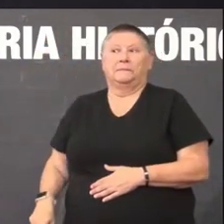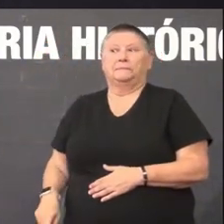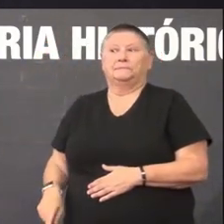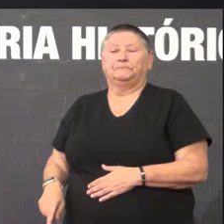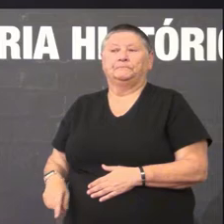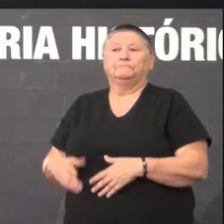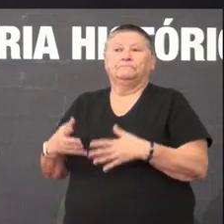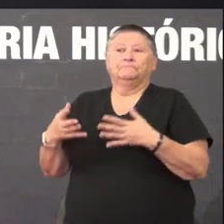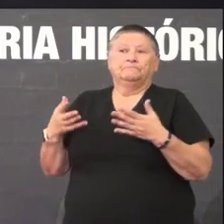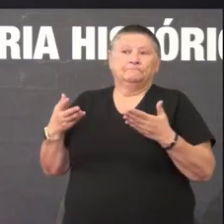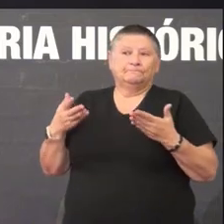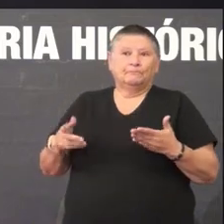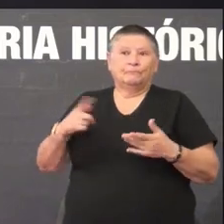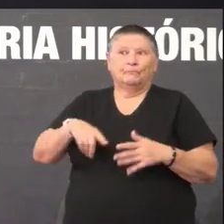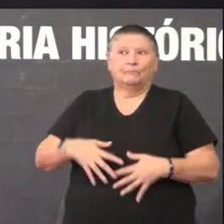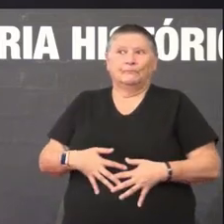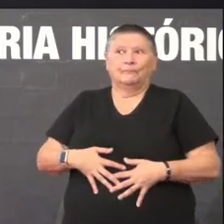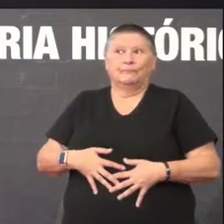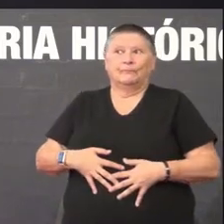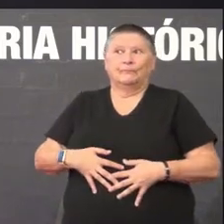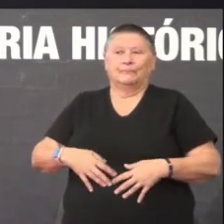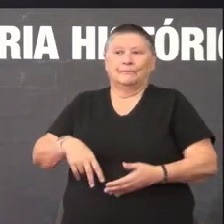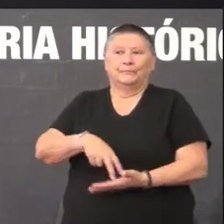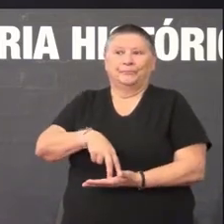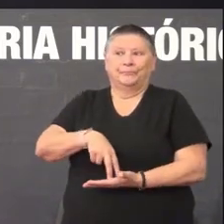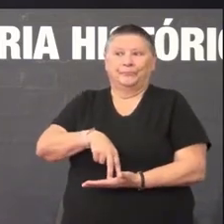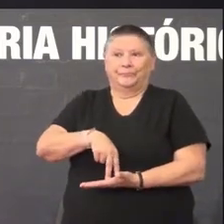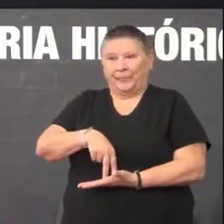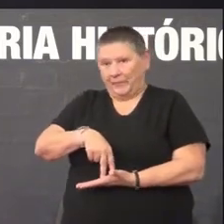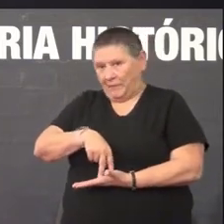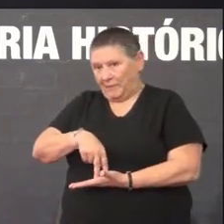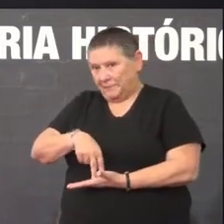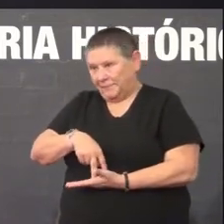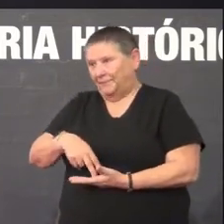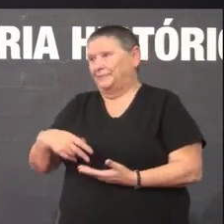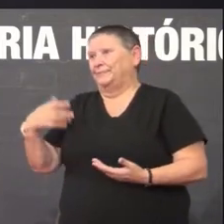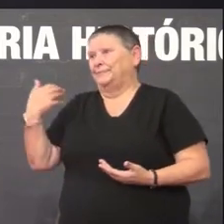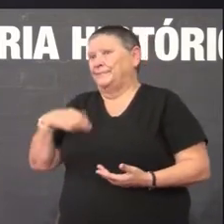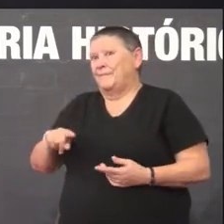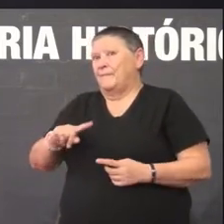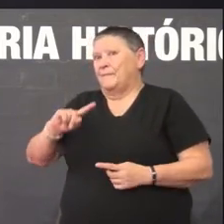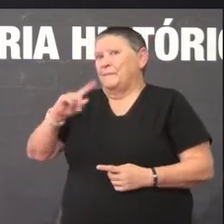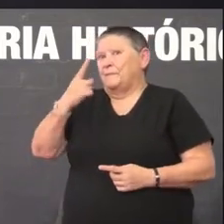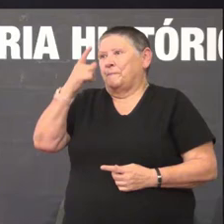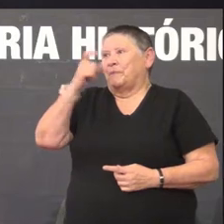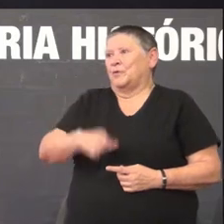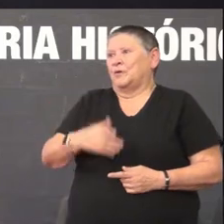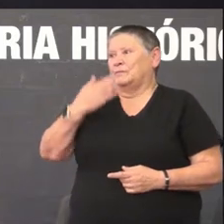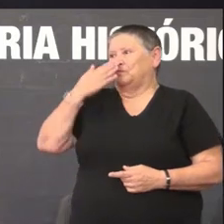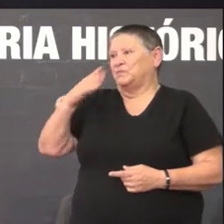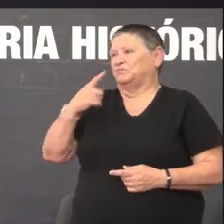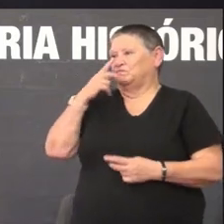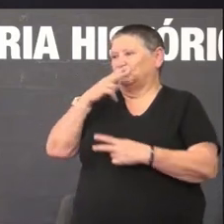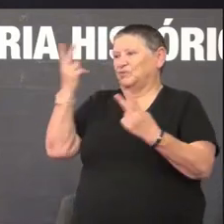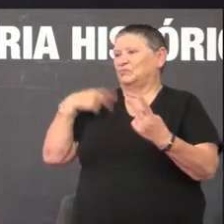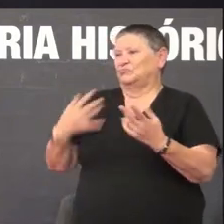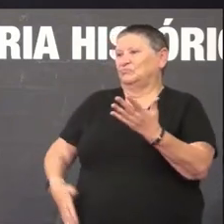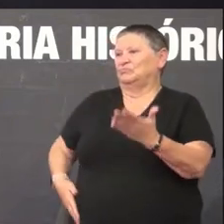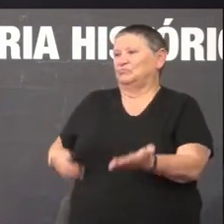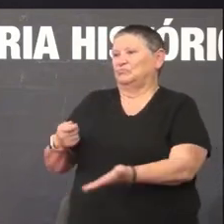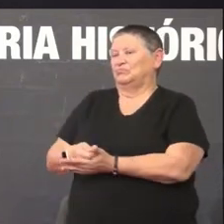Entonces ahí se cunde el pánico. Cunde el pánico porque por primera vez alguien dice que le ha dado dinero al rey.